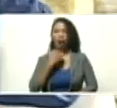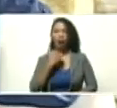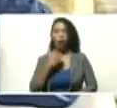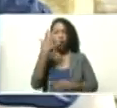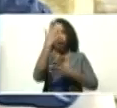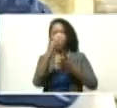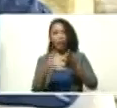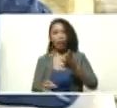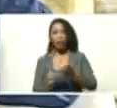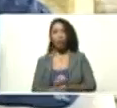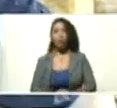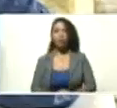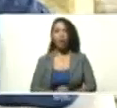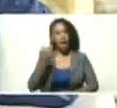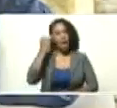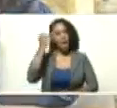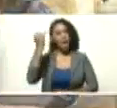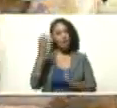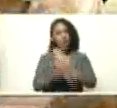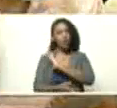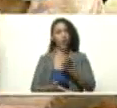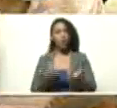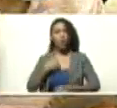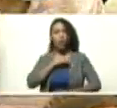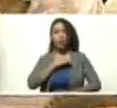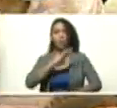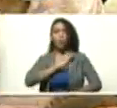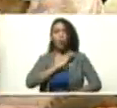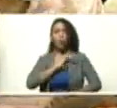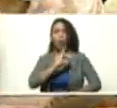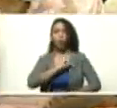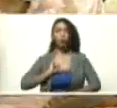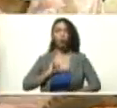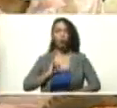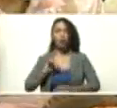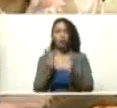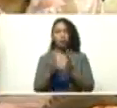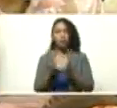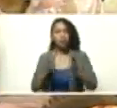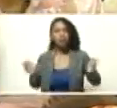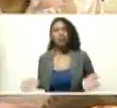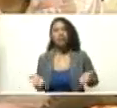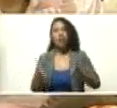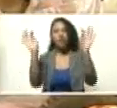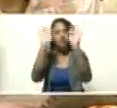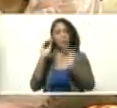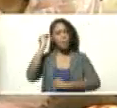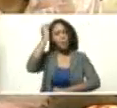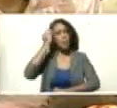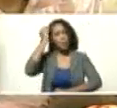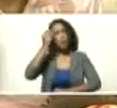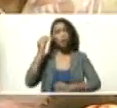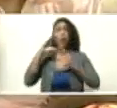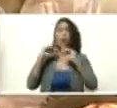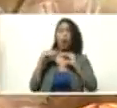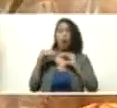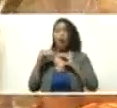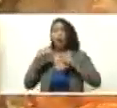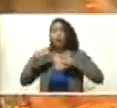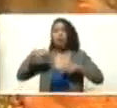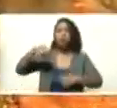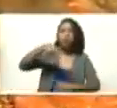nuestra idiosincrasia, nuestra identidad, nuestras motivaciones, nuestra forma de pensar, de hablar, de caminar,